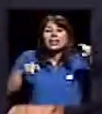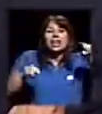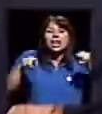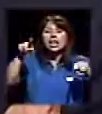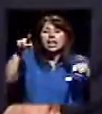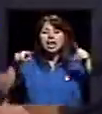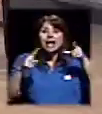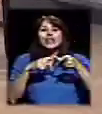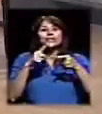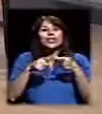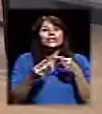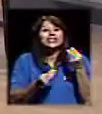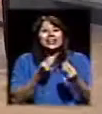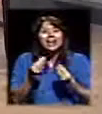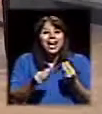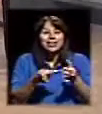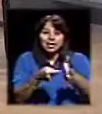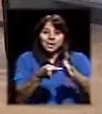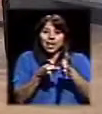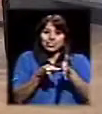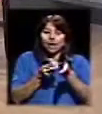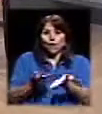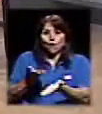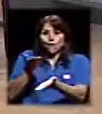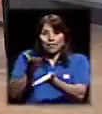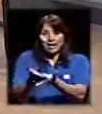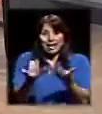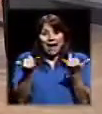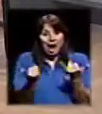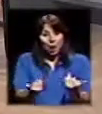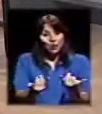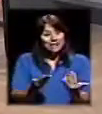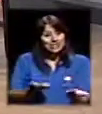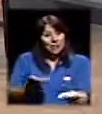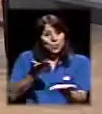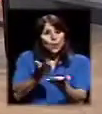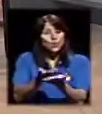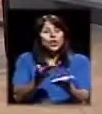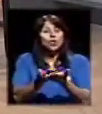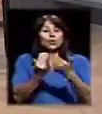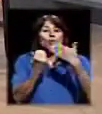oferta. En este caso en particular, el techo que se está proponiendo,